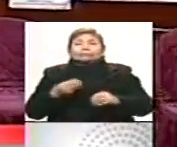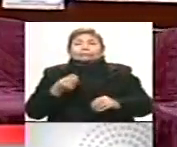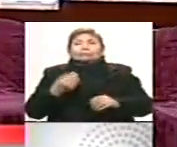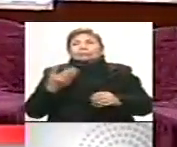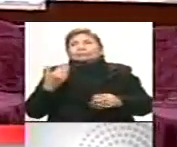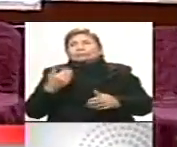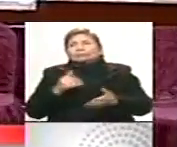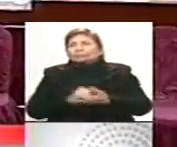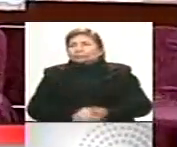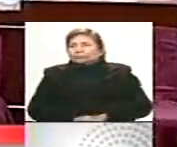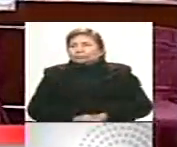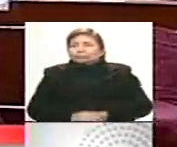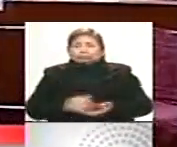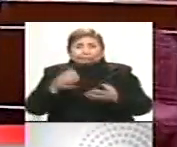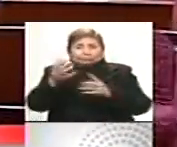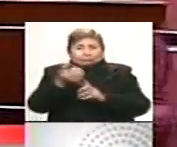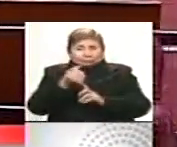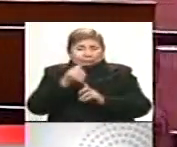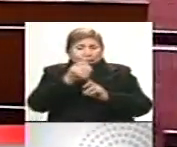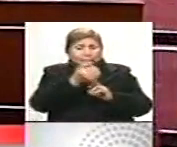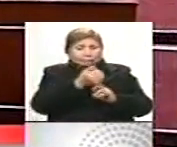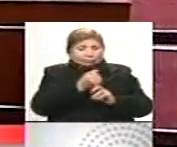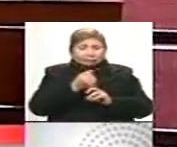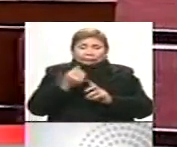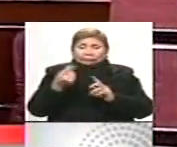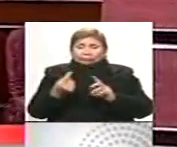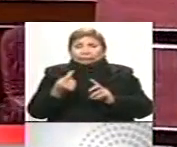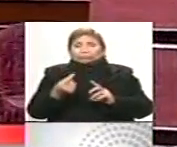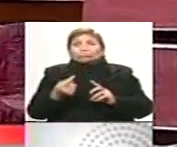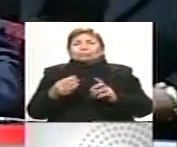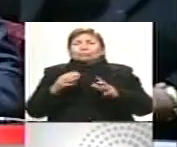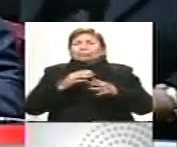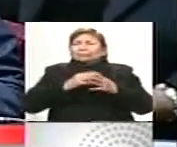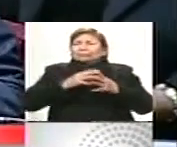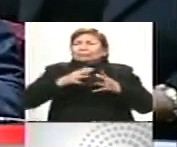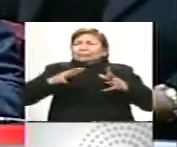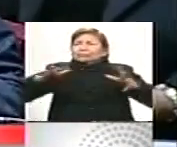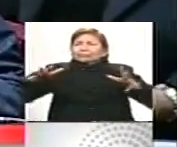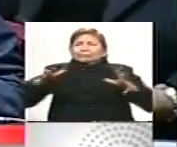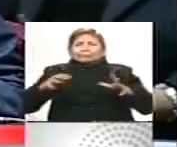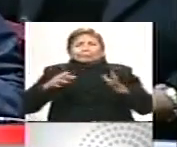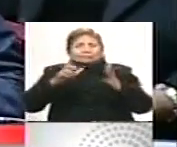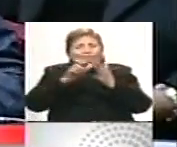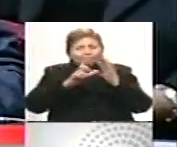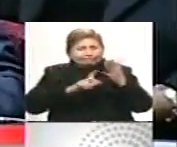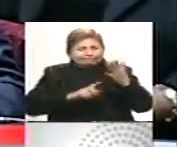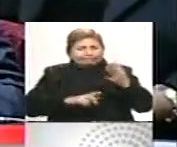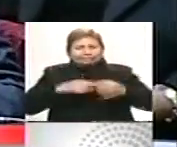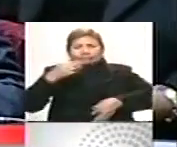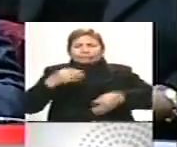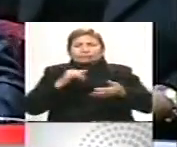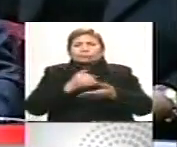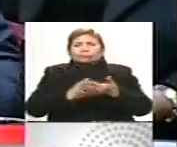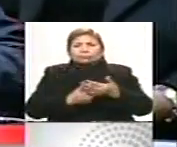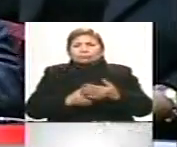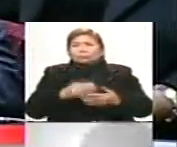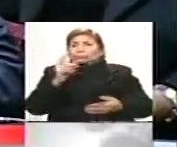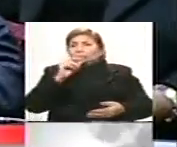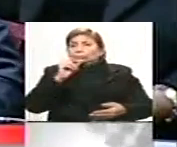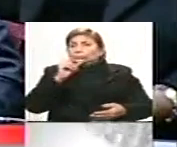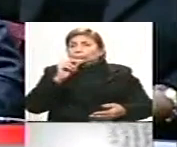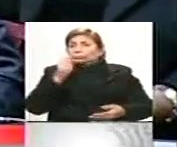podríamos alcanzar una amplia literatura jurisprudencial, no